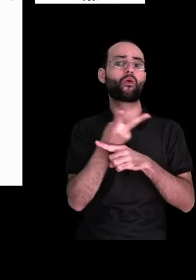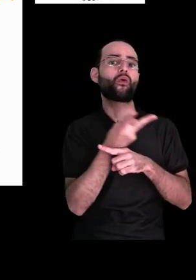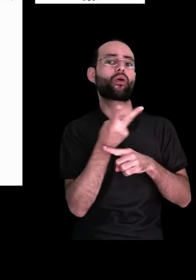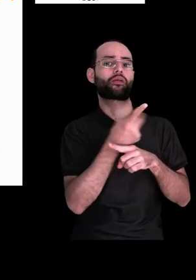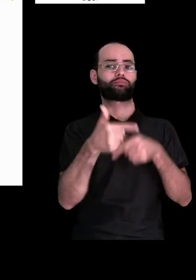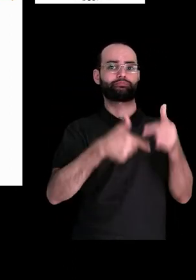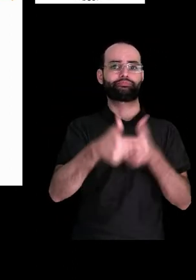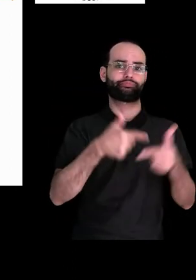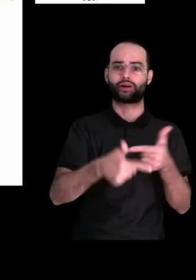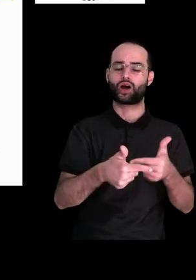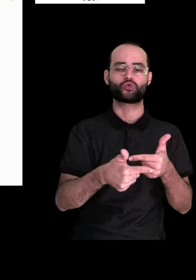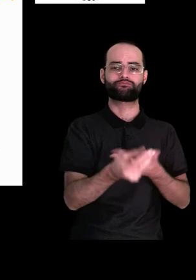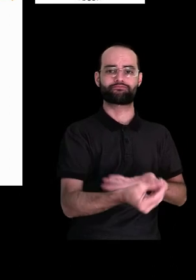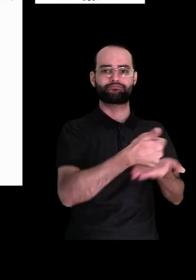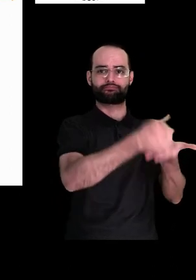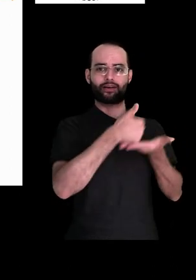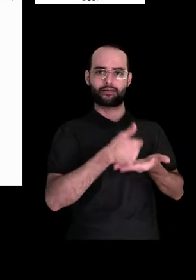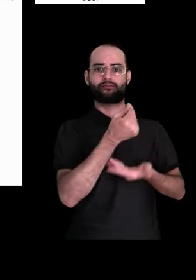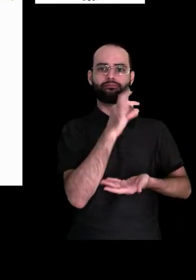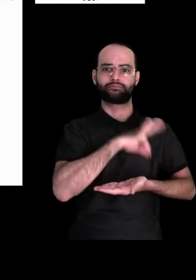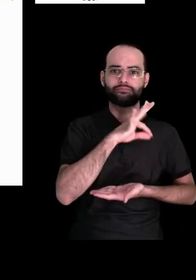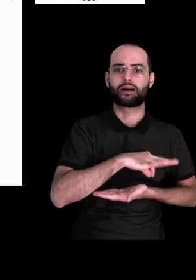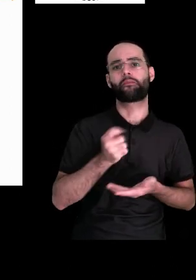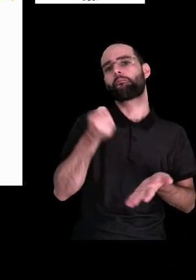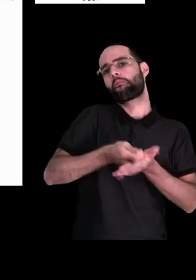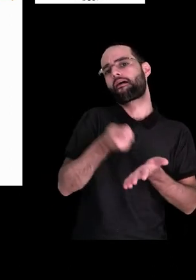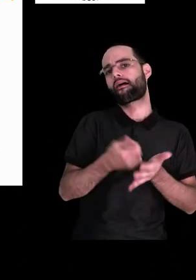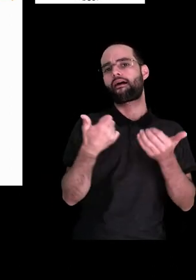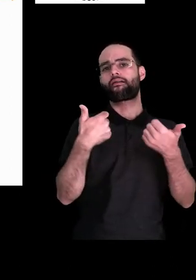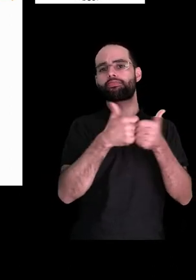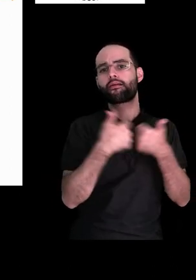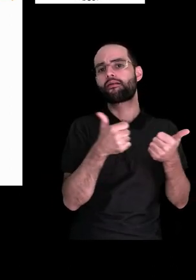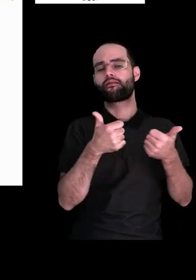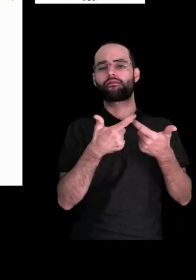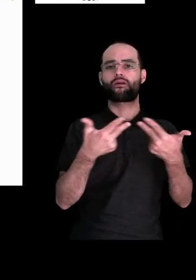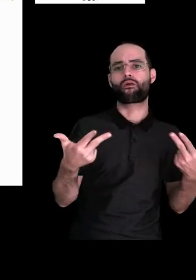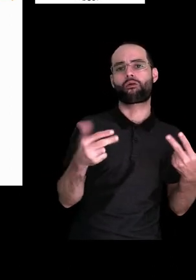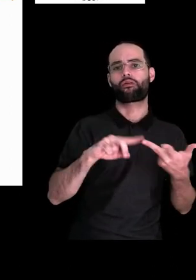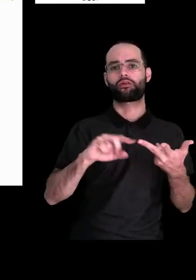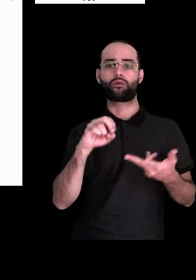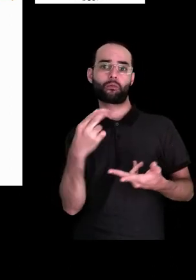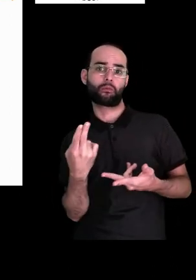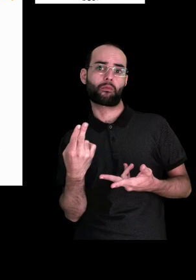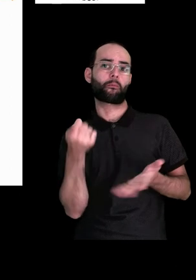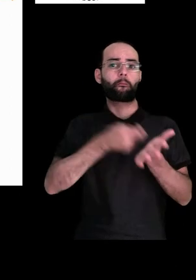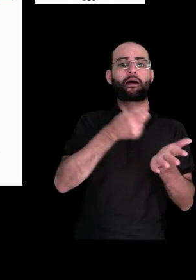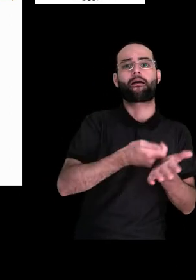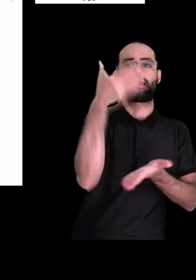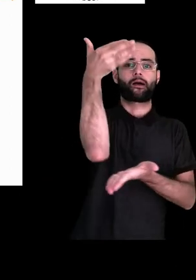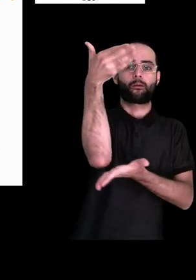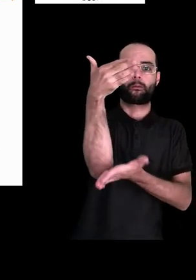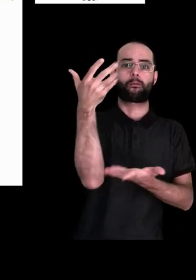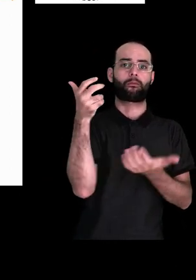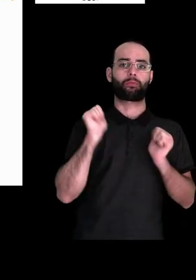Dos líneas abajo en negro dice: entonces una persona con sordoceguera que busca trabajo no recibirá el apoyo económico para el pago del